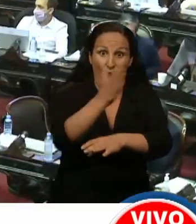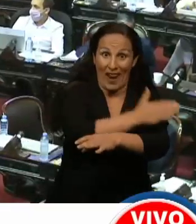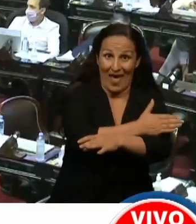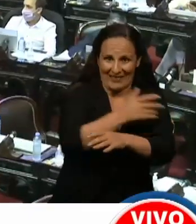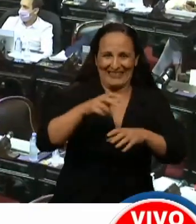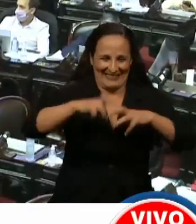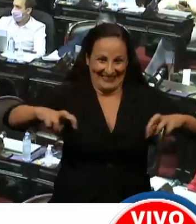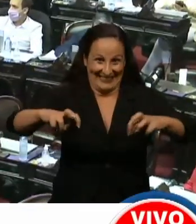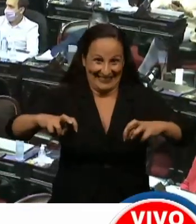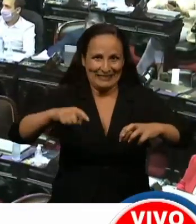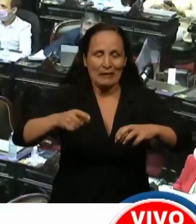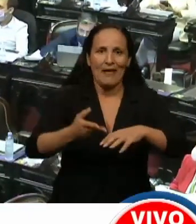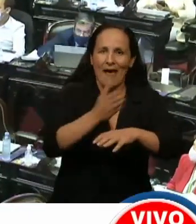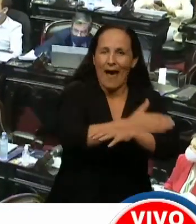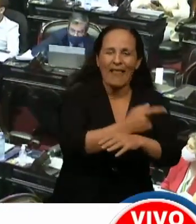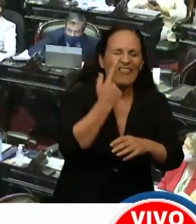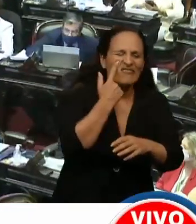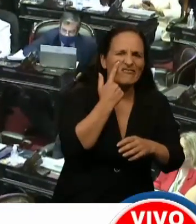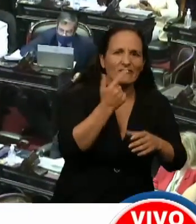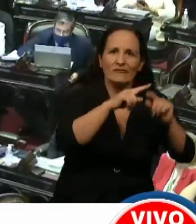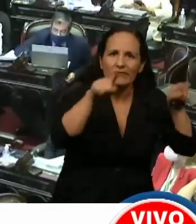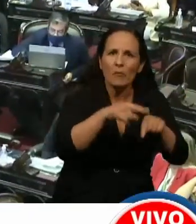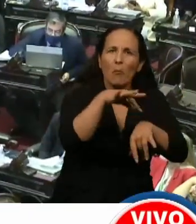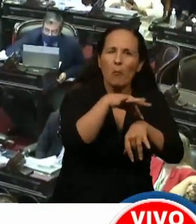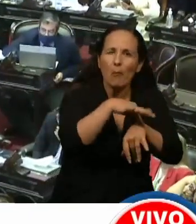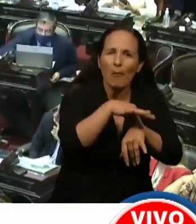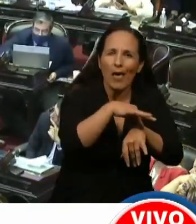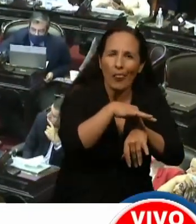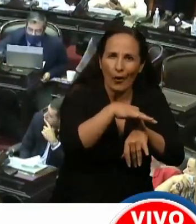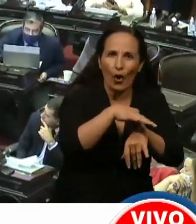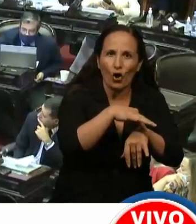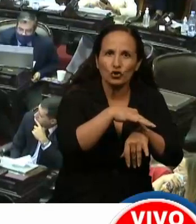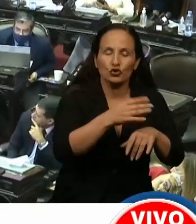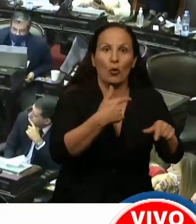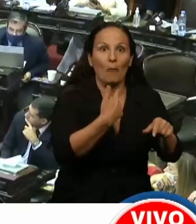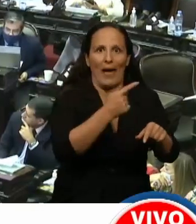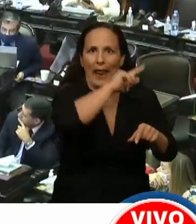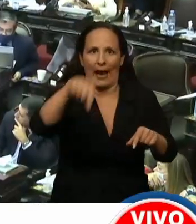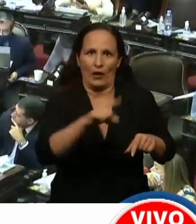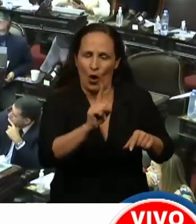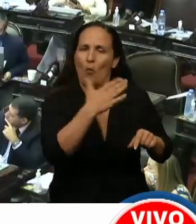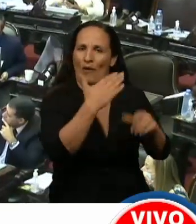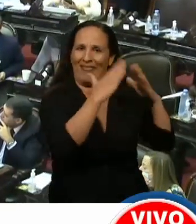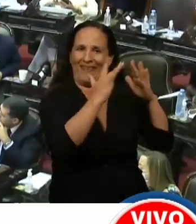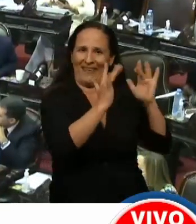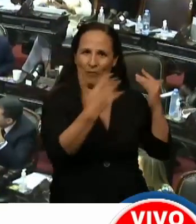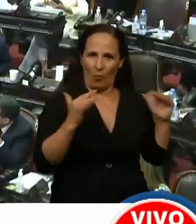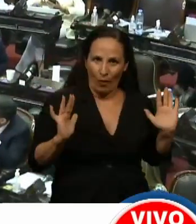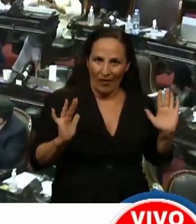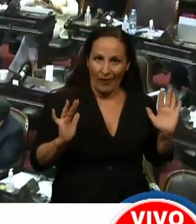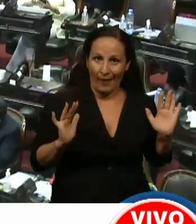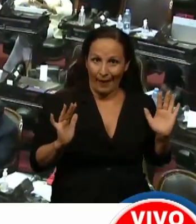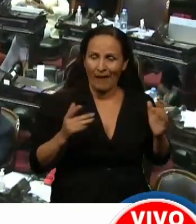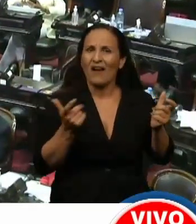presencial, evalúa los certificados médicos que nos eximen de la presencialidad, conformada incluso